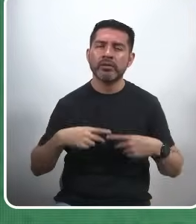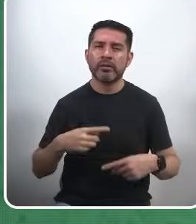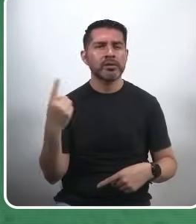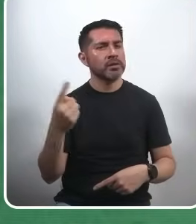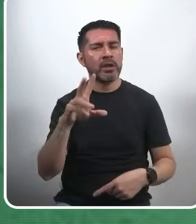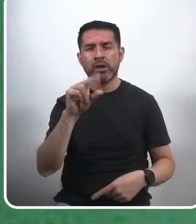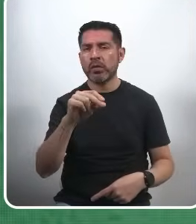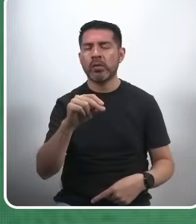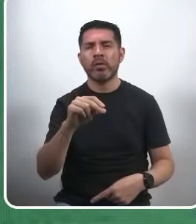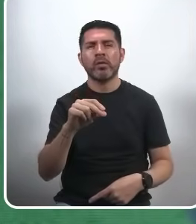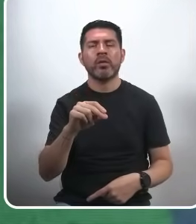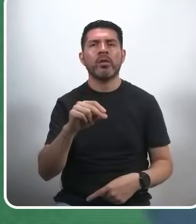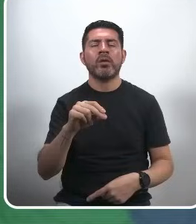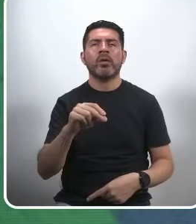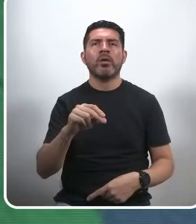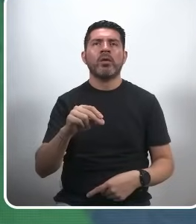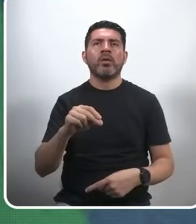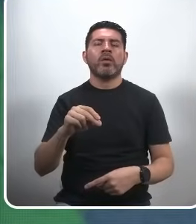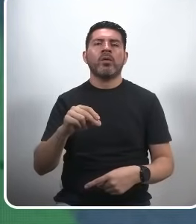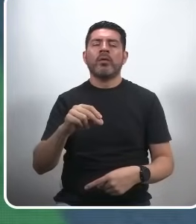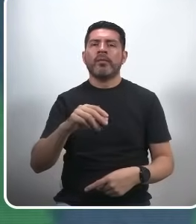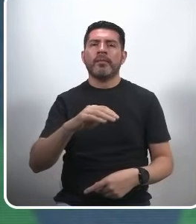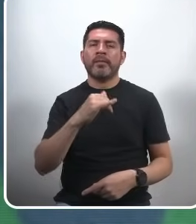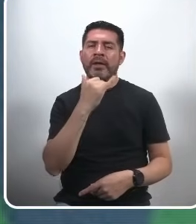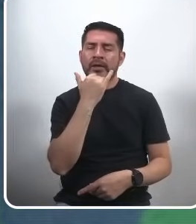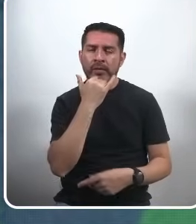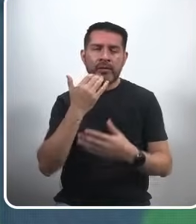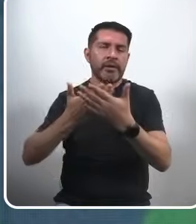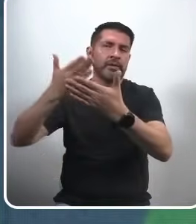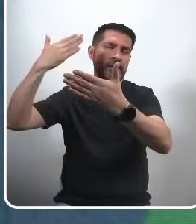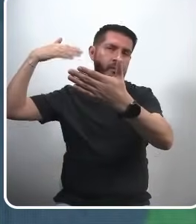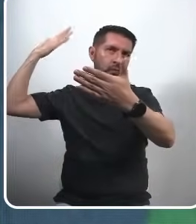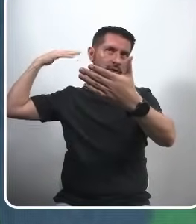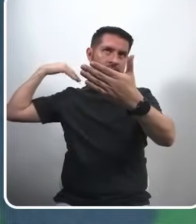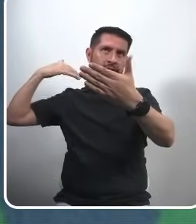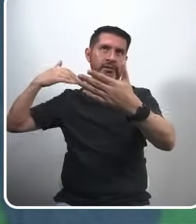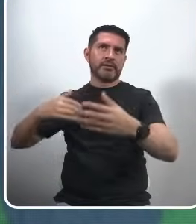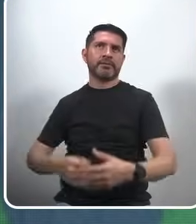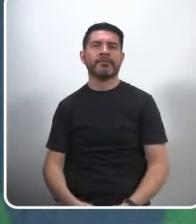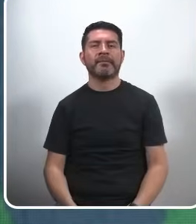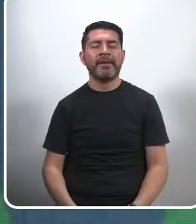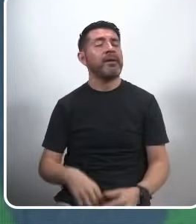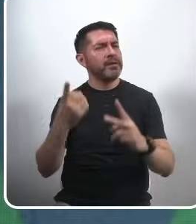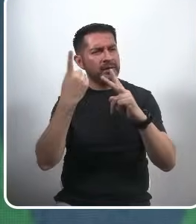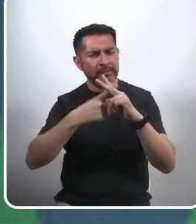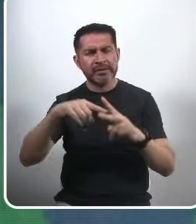enojo. Entonces, y empecé con el mismo patrón de ¿qué le diré si me lo encuentro?